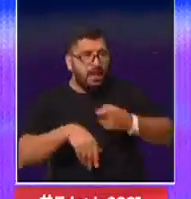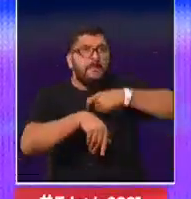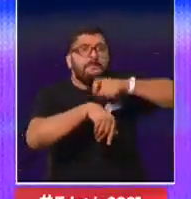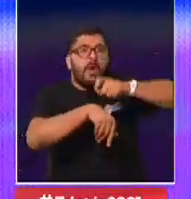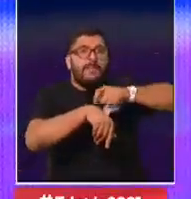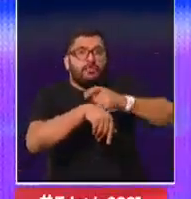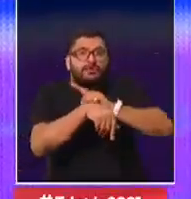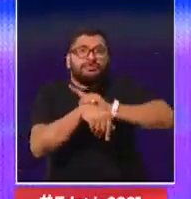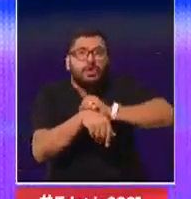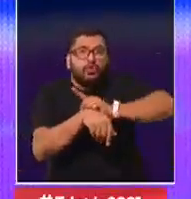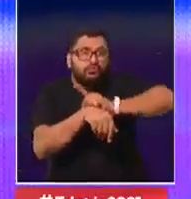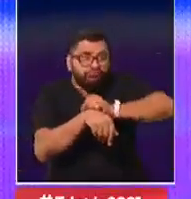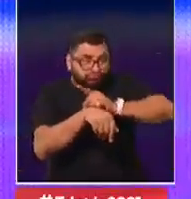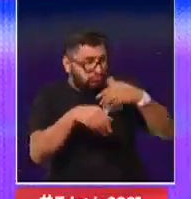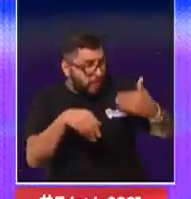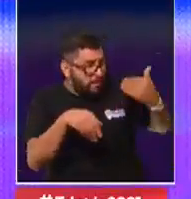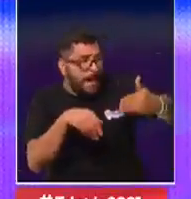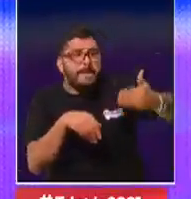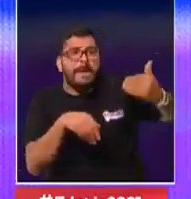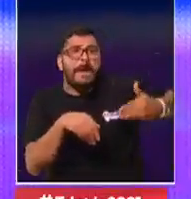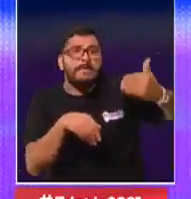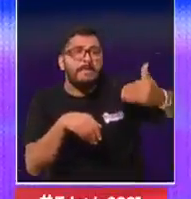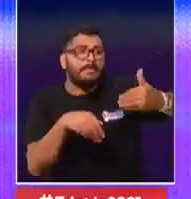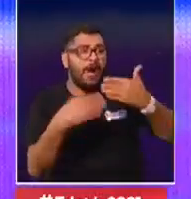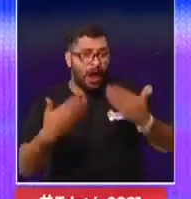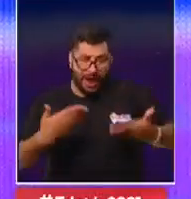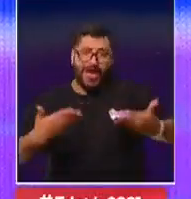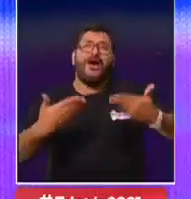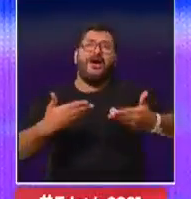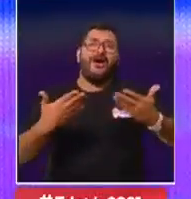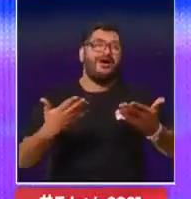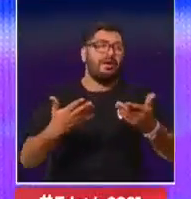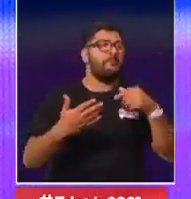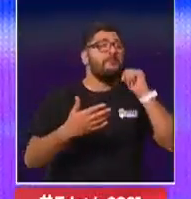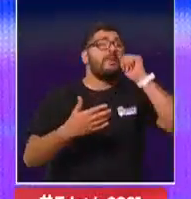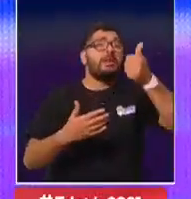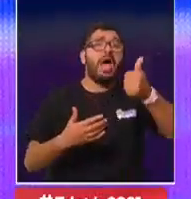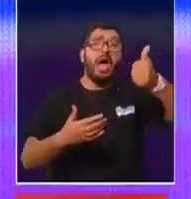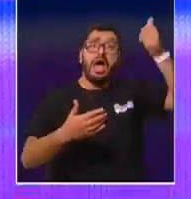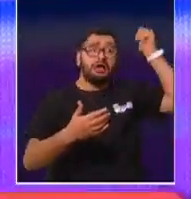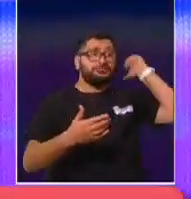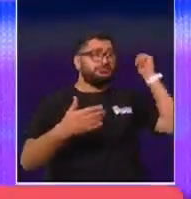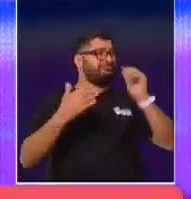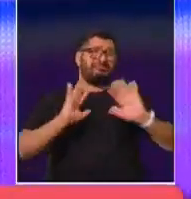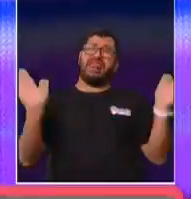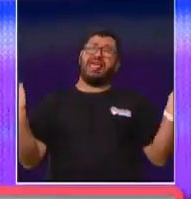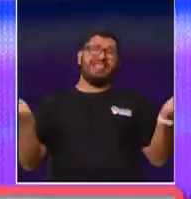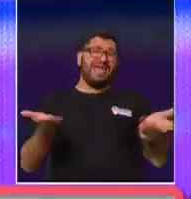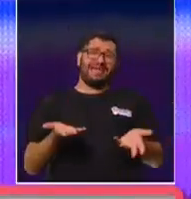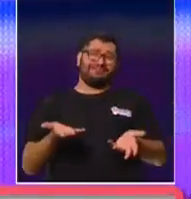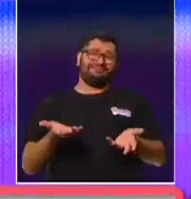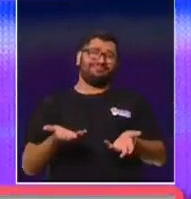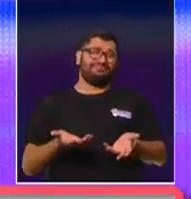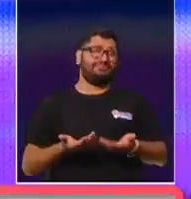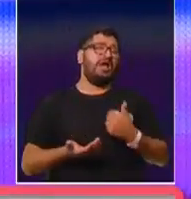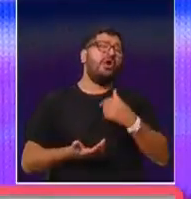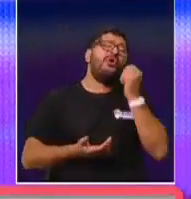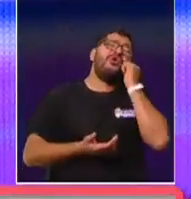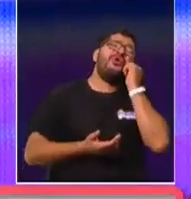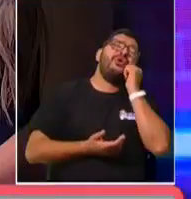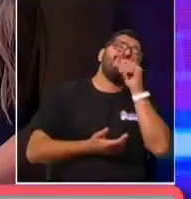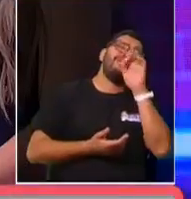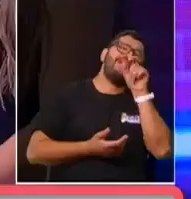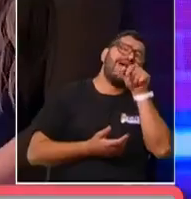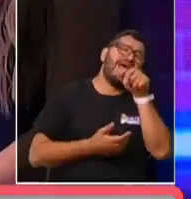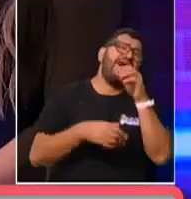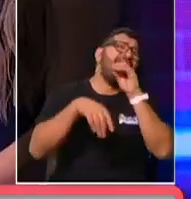cada minuto, todo se vive hoy día, no mañana, ni ayer, ni nada. Fer, quería entonces dile a la gente que apriete el